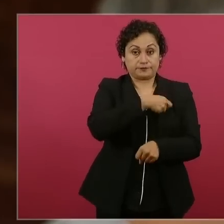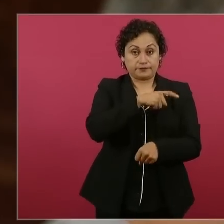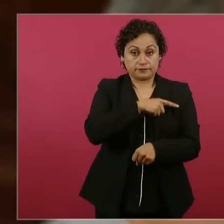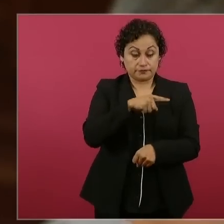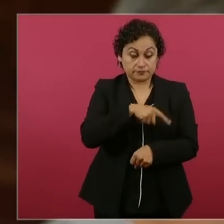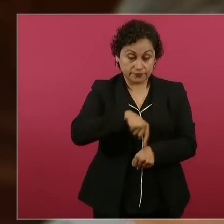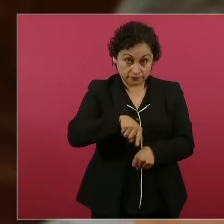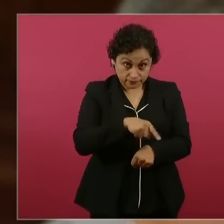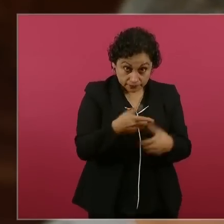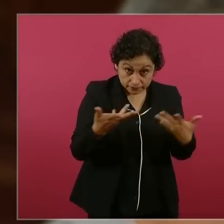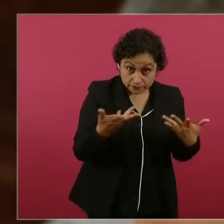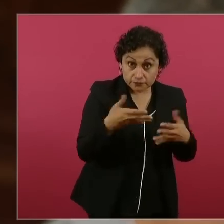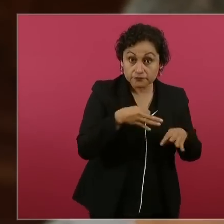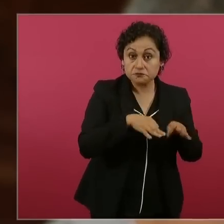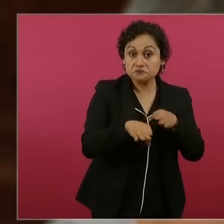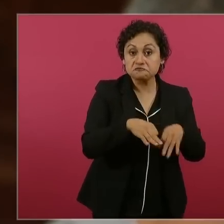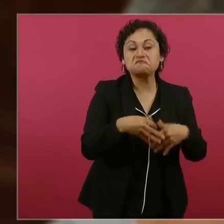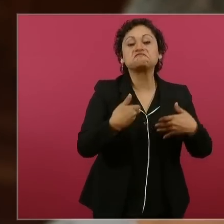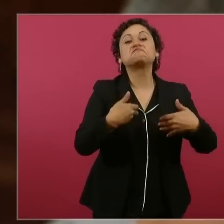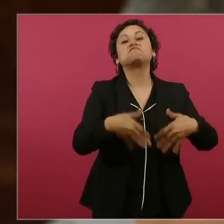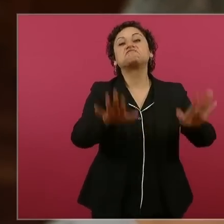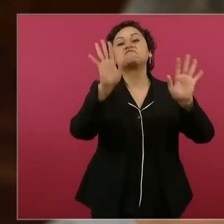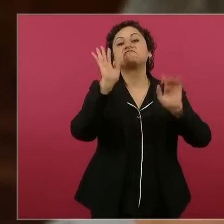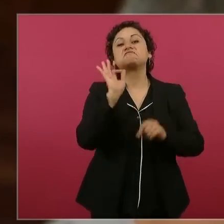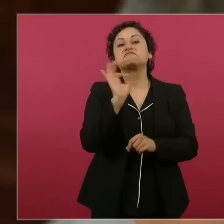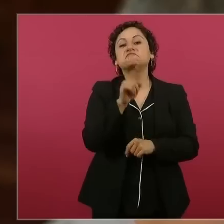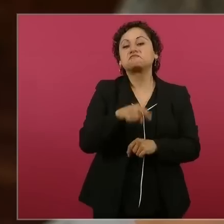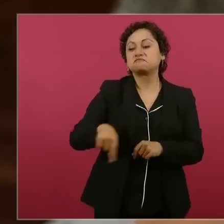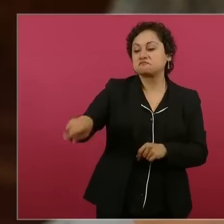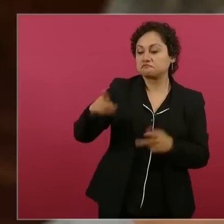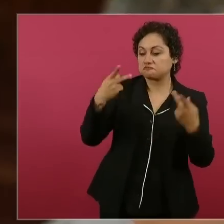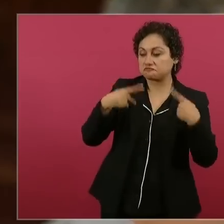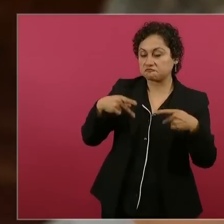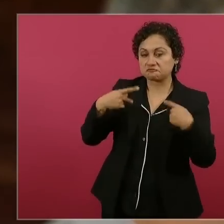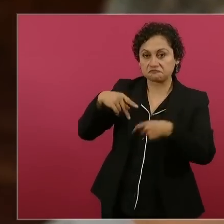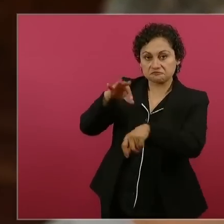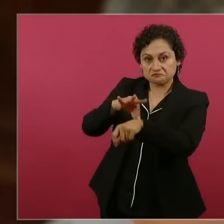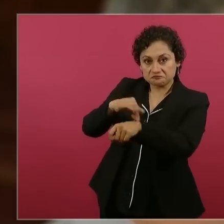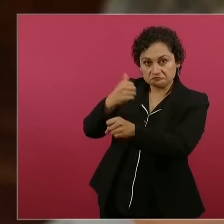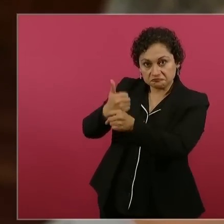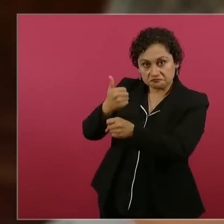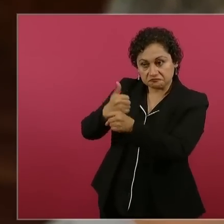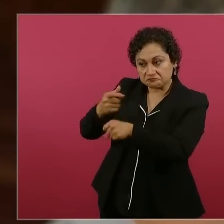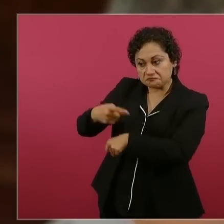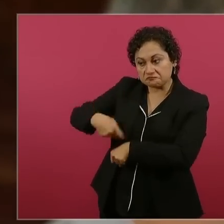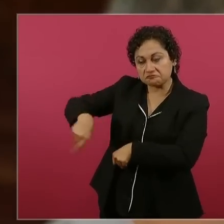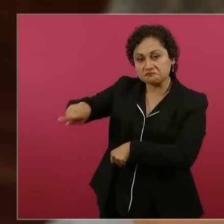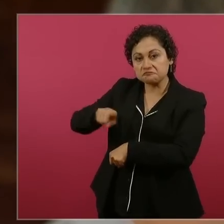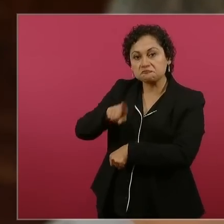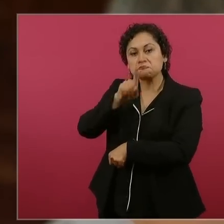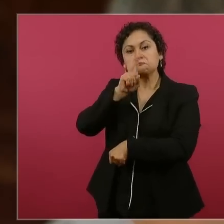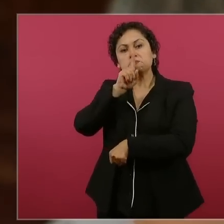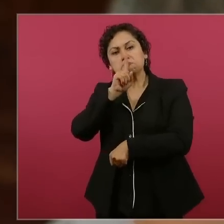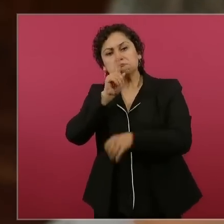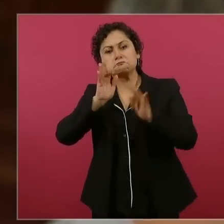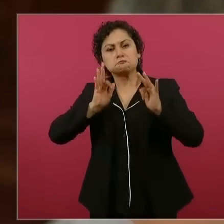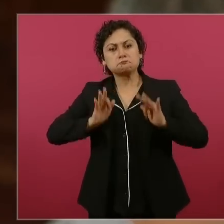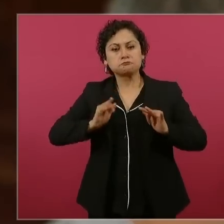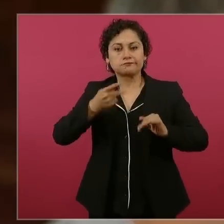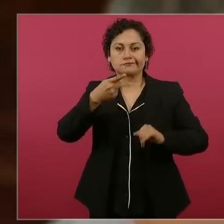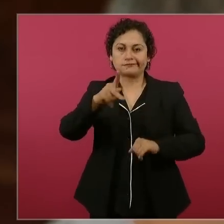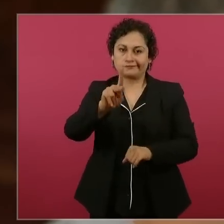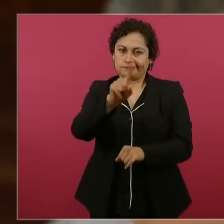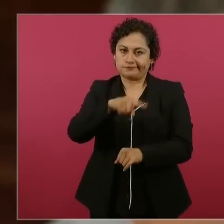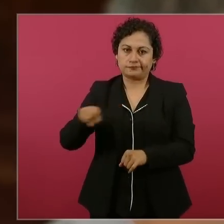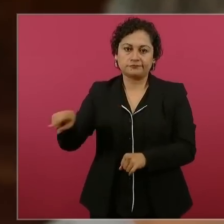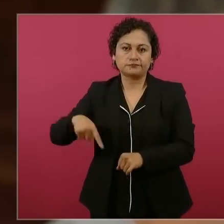su trabajo, los médicos tradicionales no tendrían que solicitar esta reunión con las autoridades del